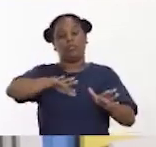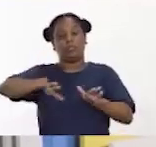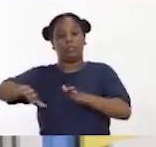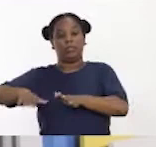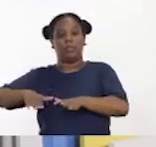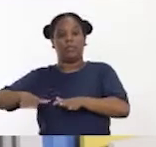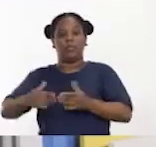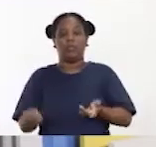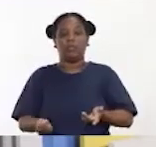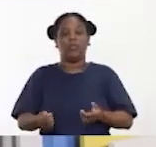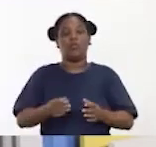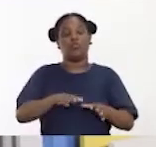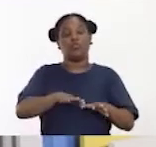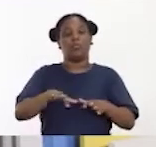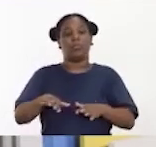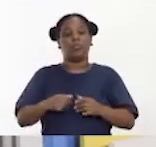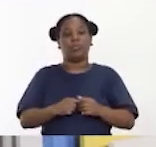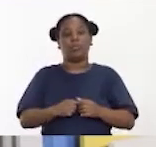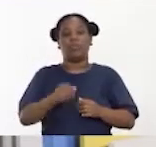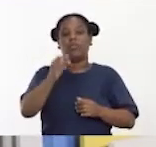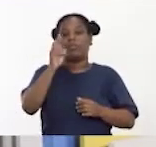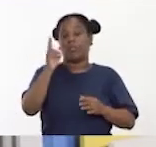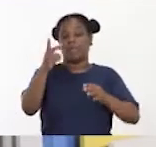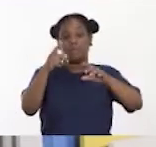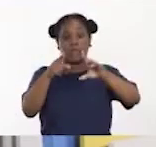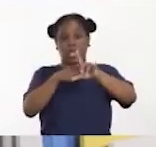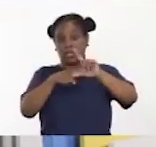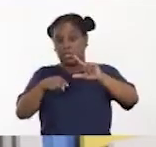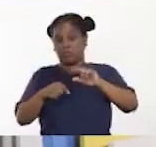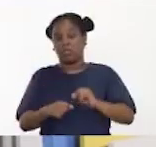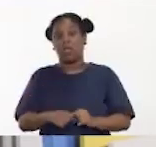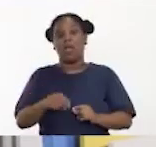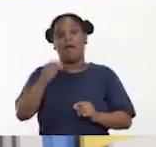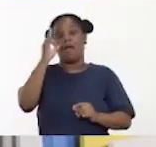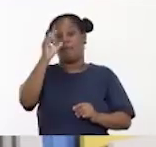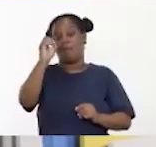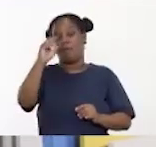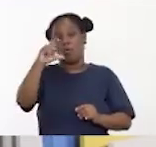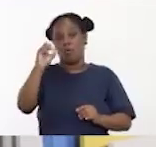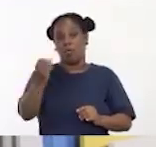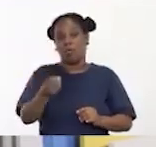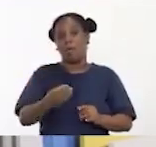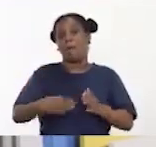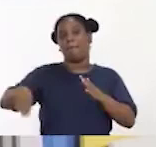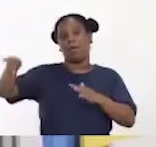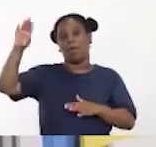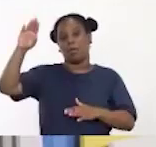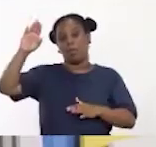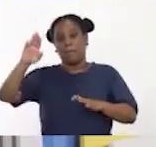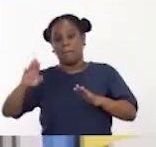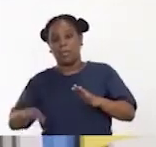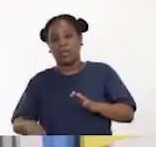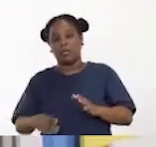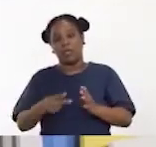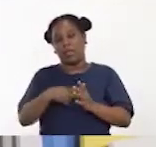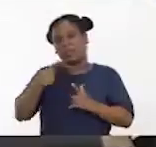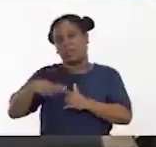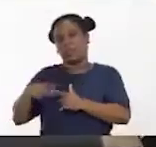elementos. Llámese vértice, foco, eje mayor, eje menor, entre otros.